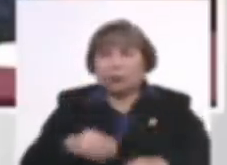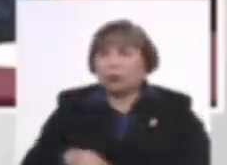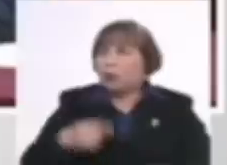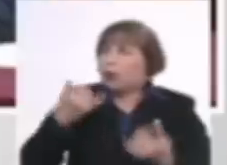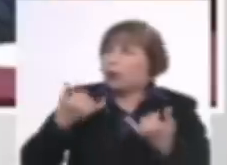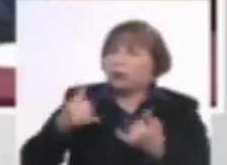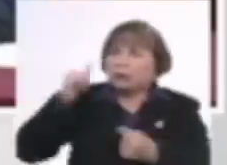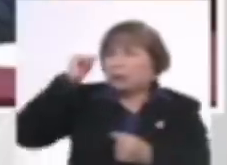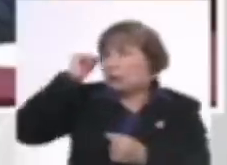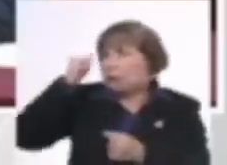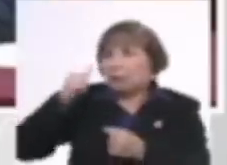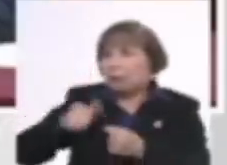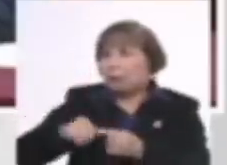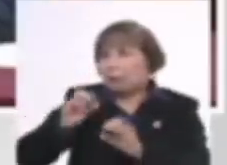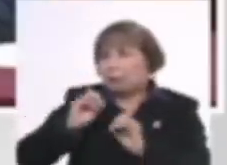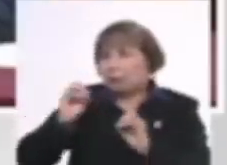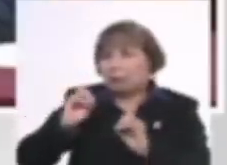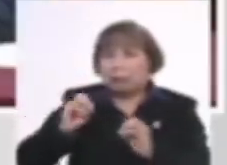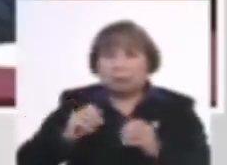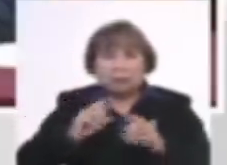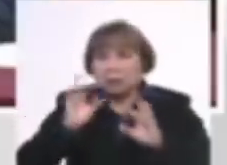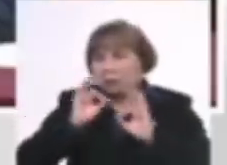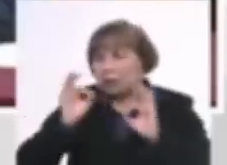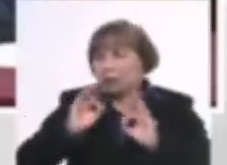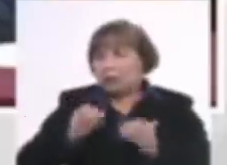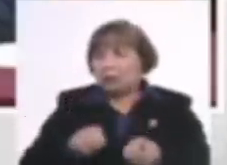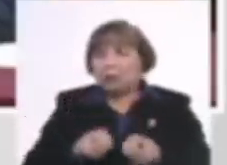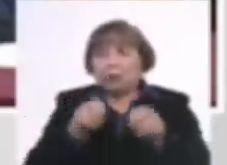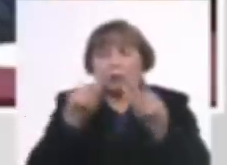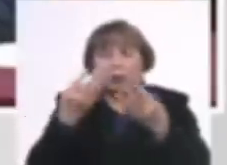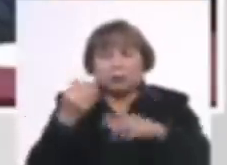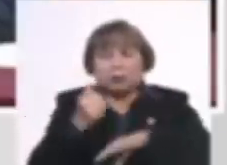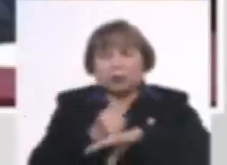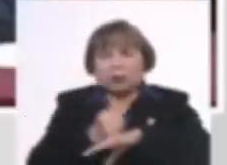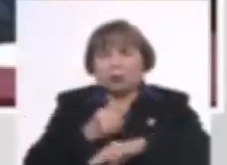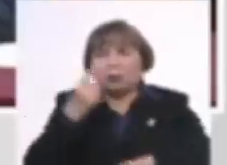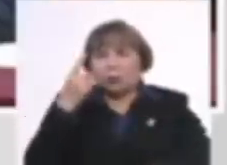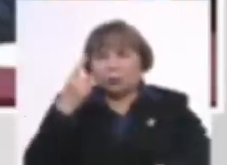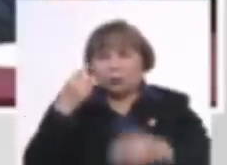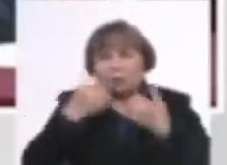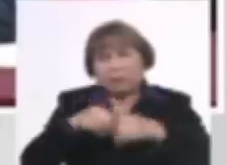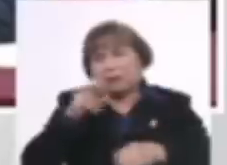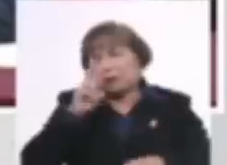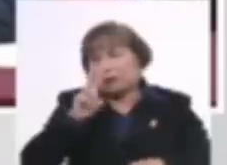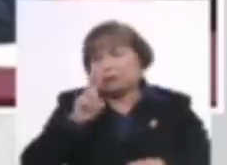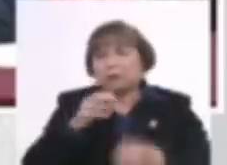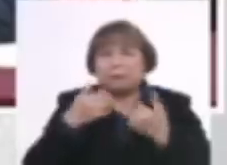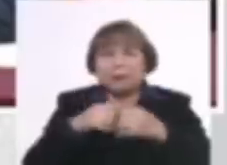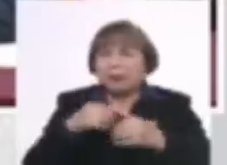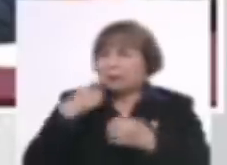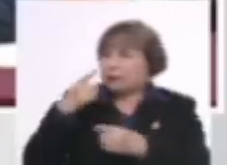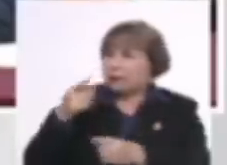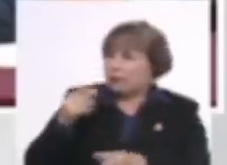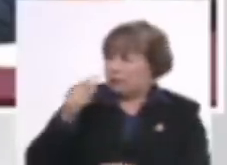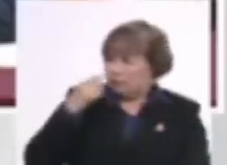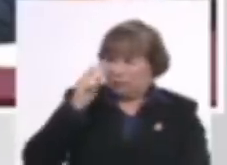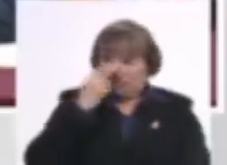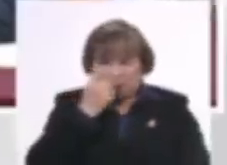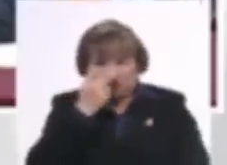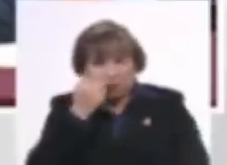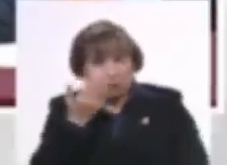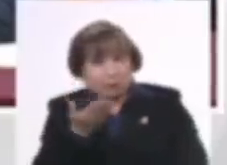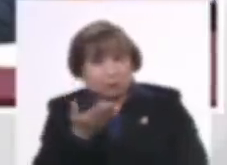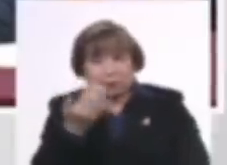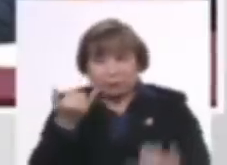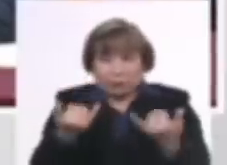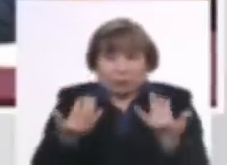no recuerdo. ¿De ninguna de las empresas? No. ¿Cuántas empresas asesora usted temporalmente? Una, dos. Pero ¿no le parece raro